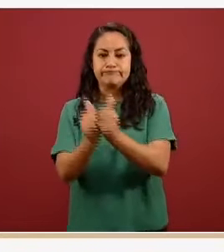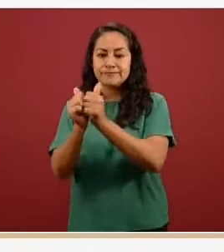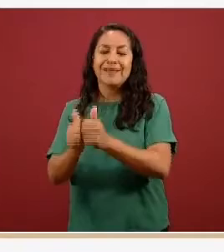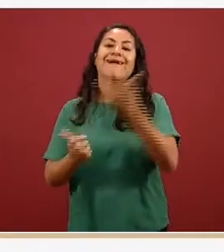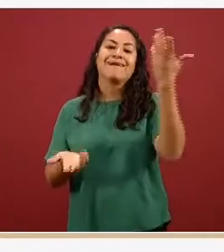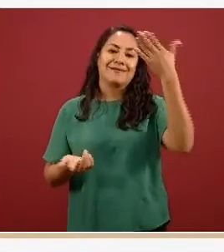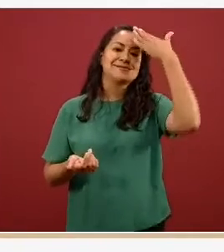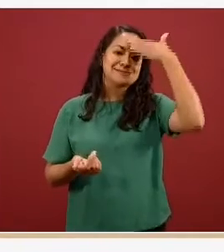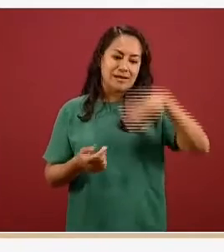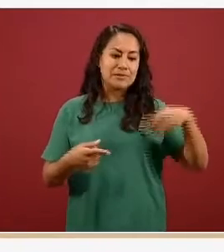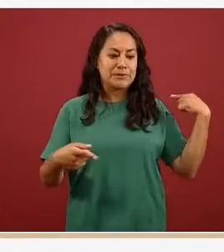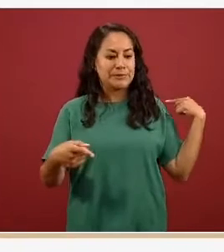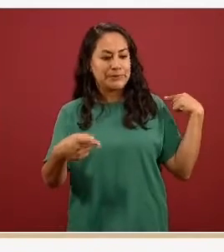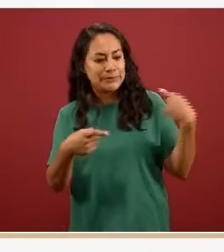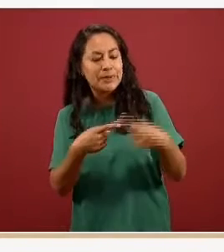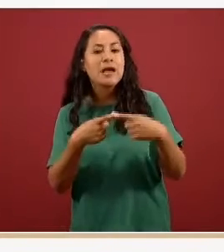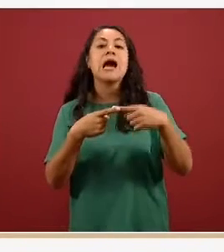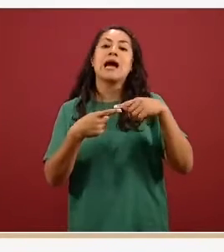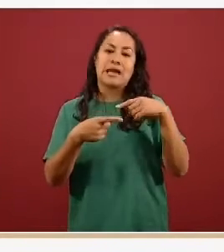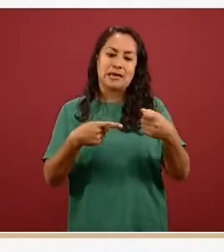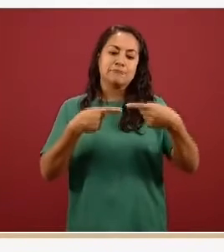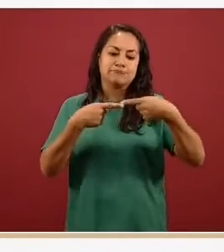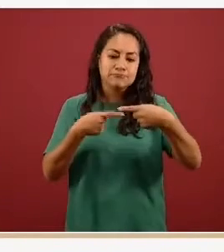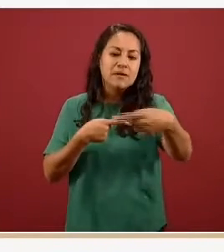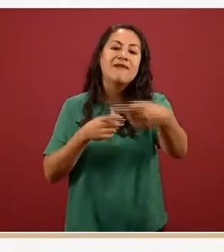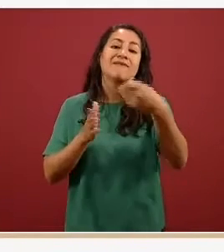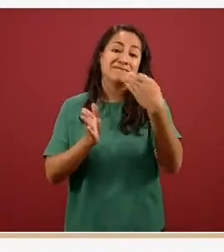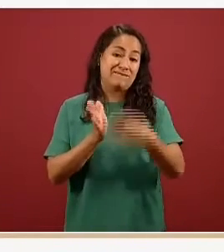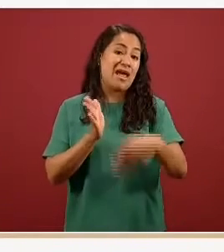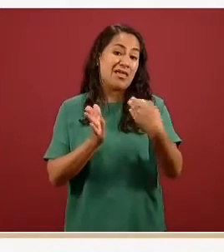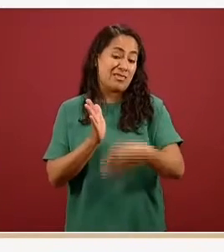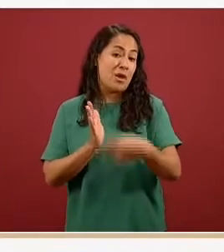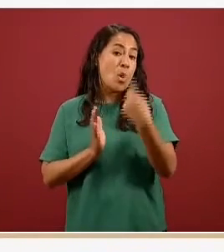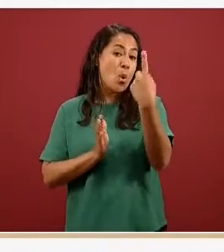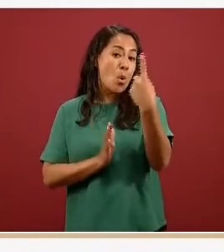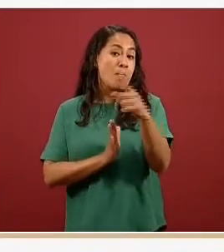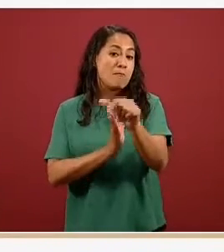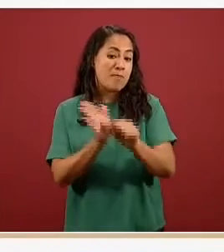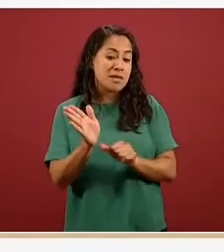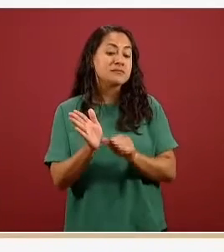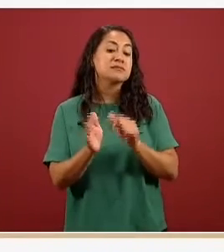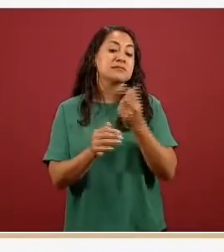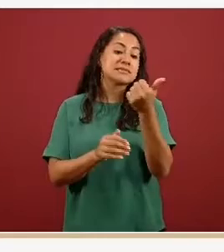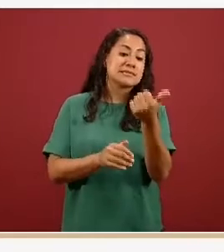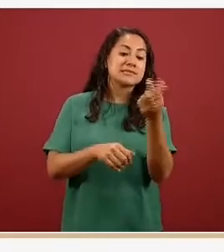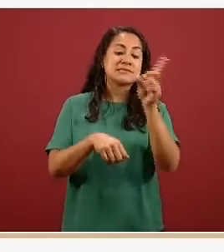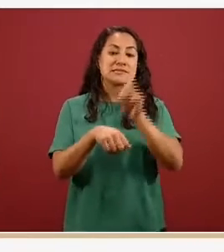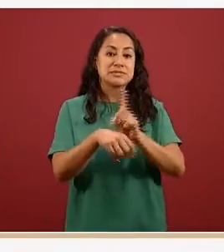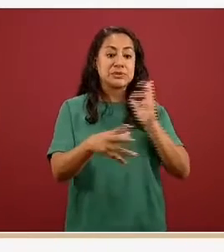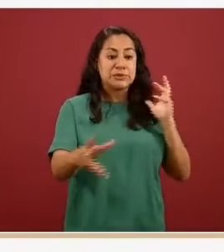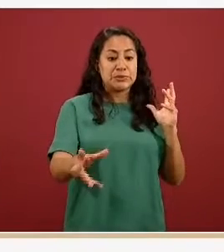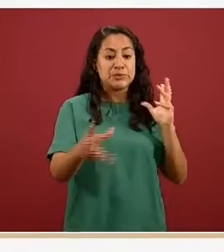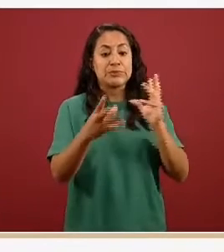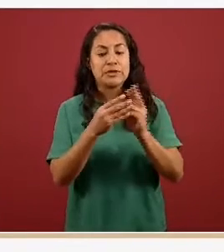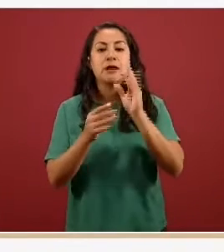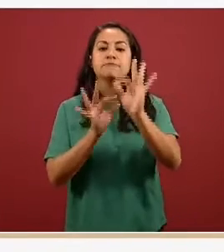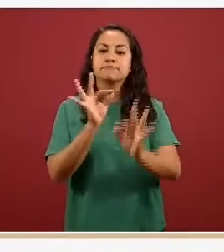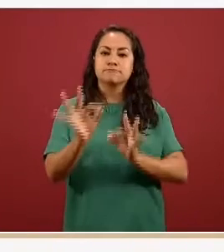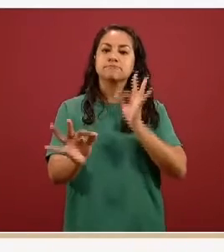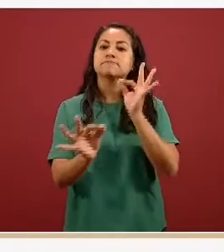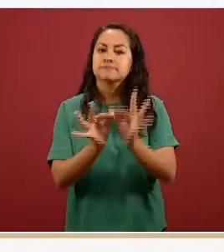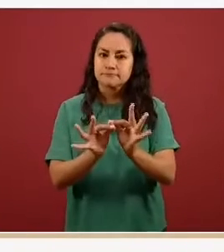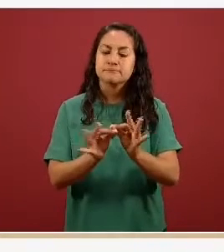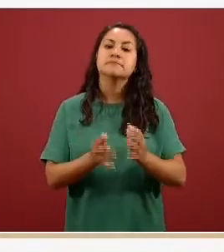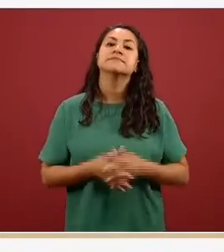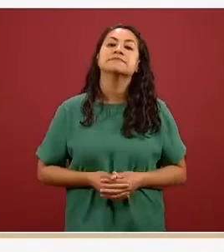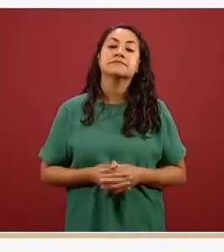mes y 6 días por delante para completar esta jornada nacional de sana distancia. Estamos en